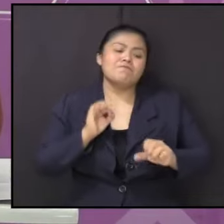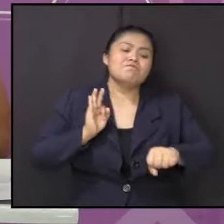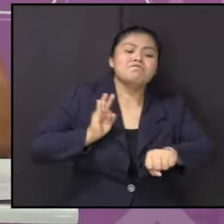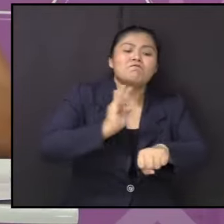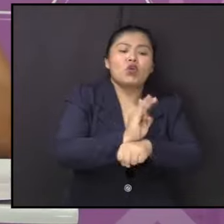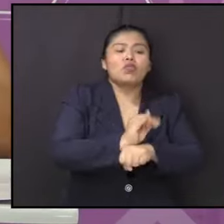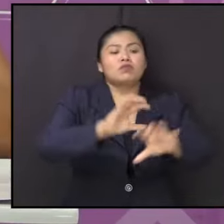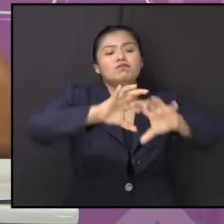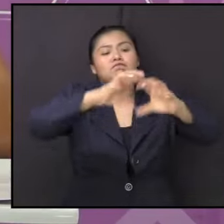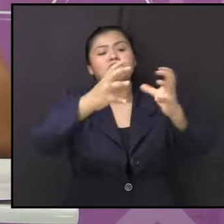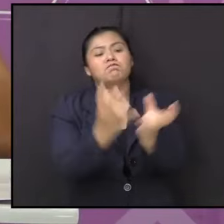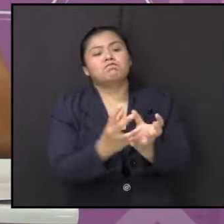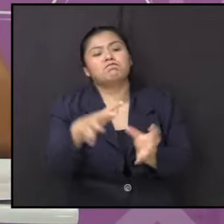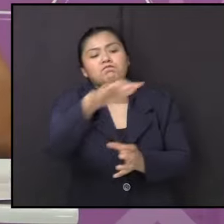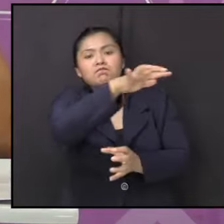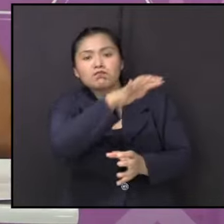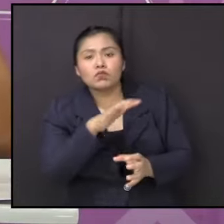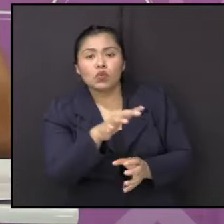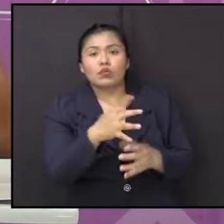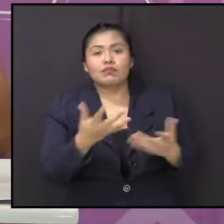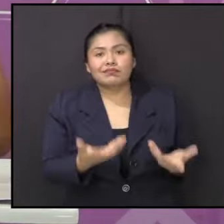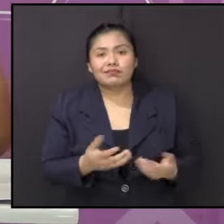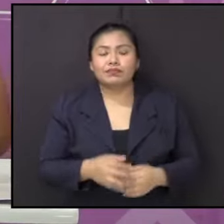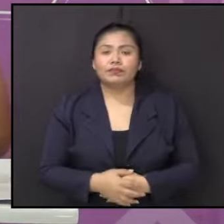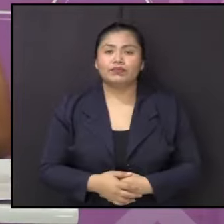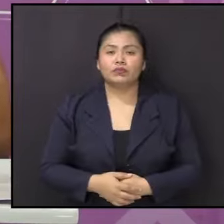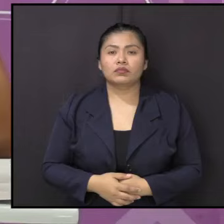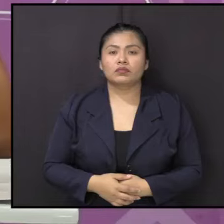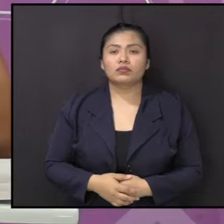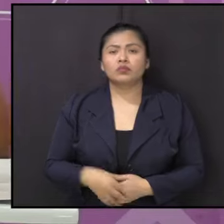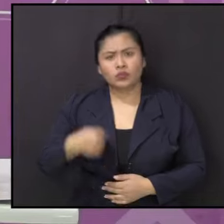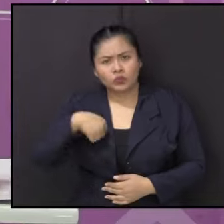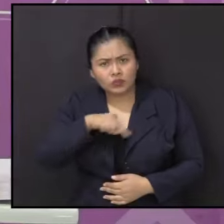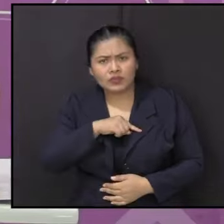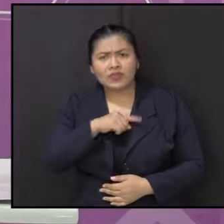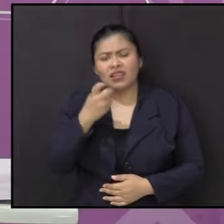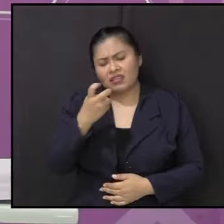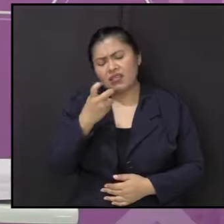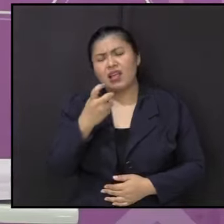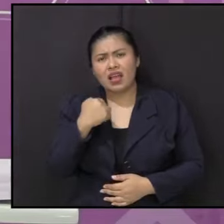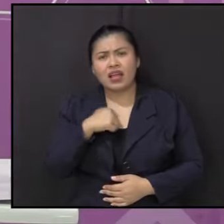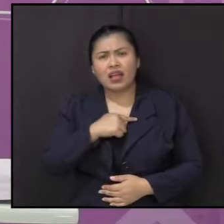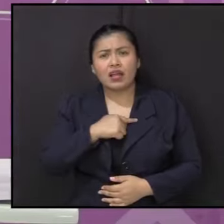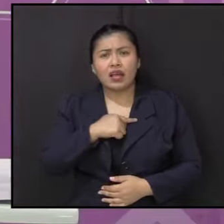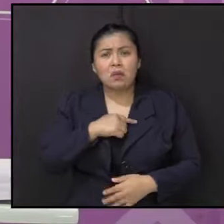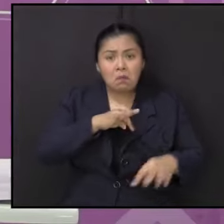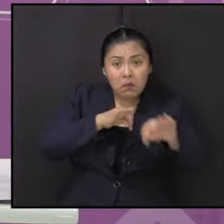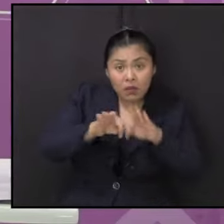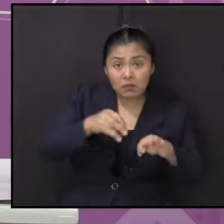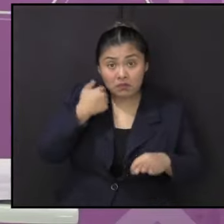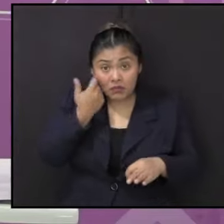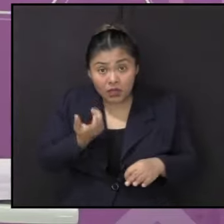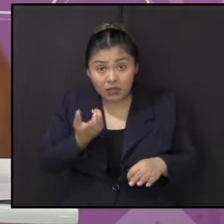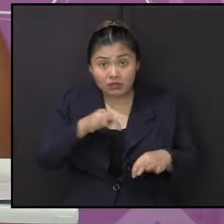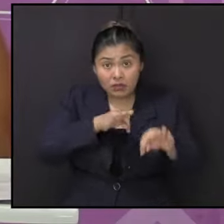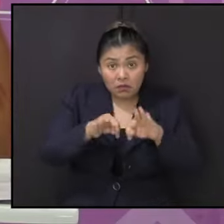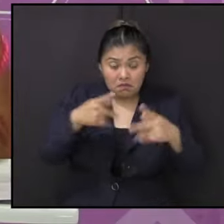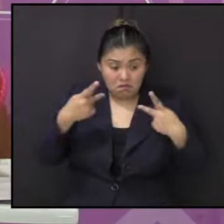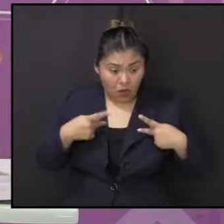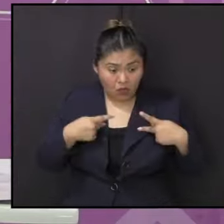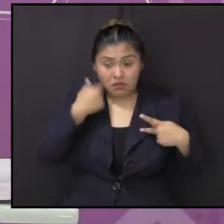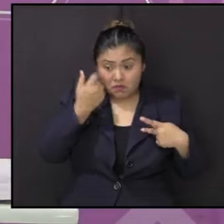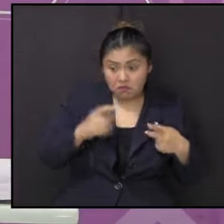política ambiental de la entidad de forma expresa este sentido de sustentabilidad, de que quien quiera trabajar a todas aquellas empresas que